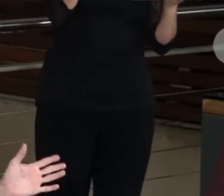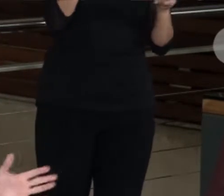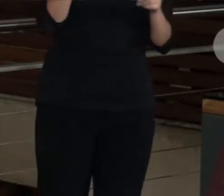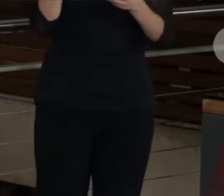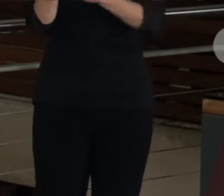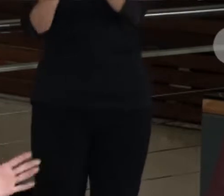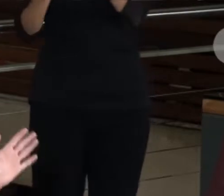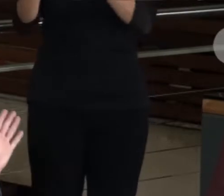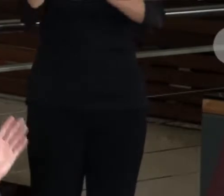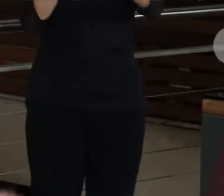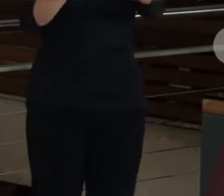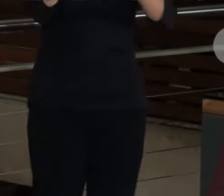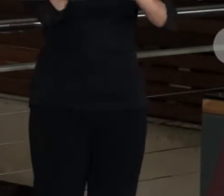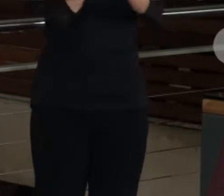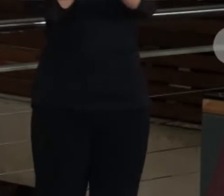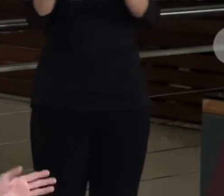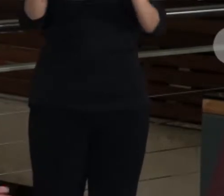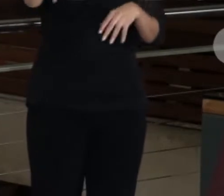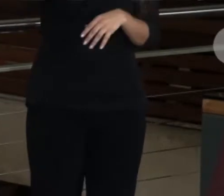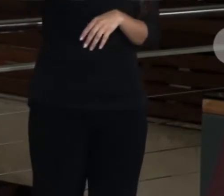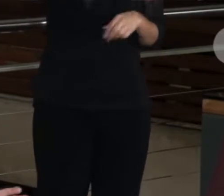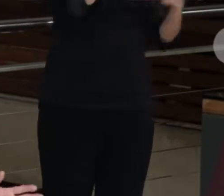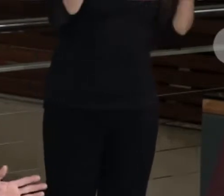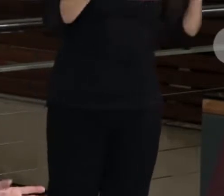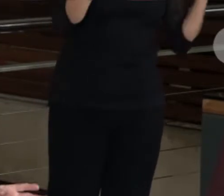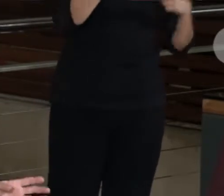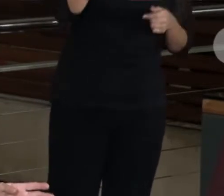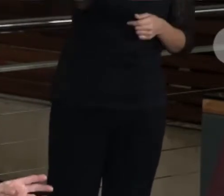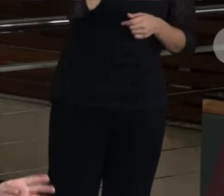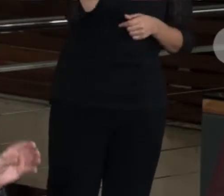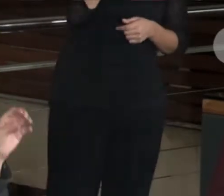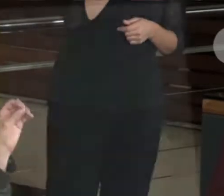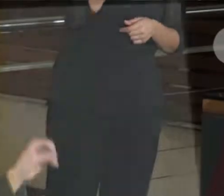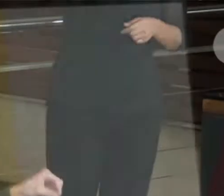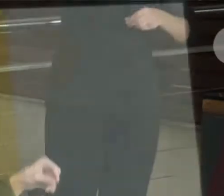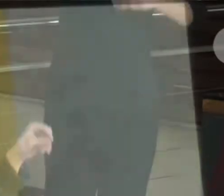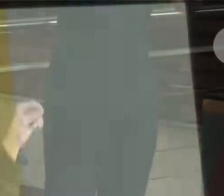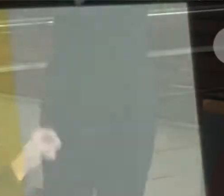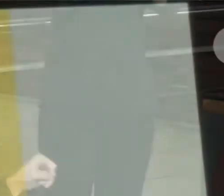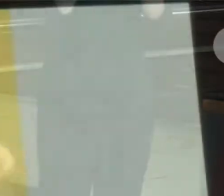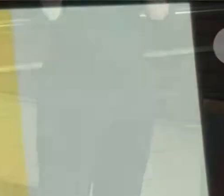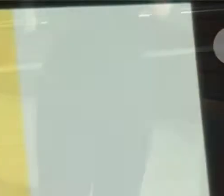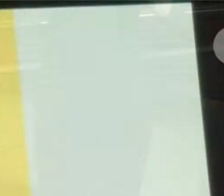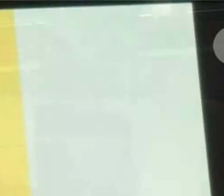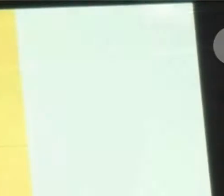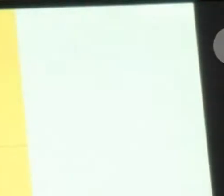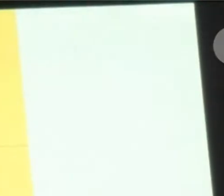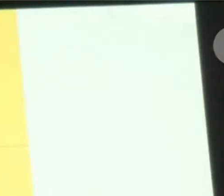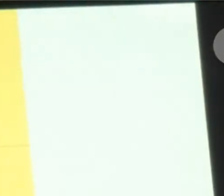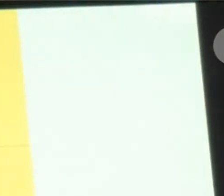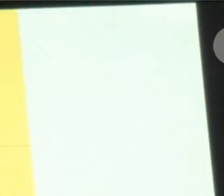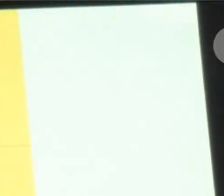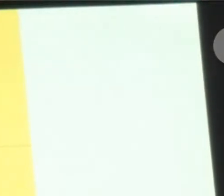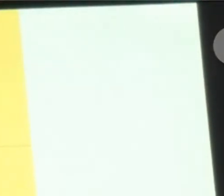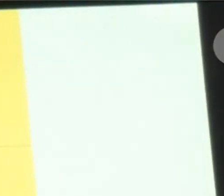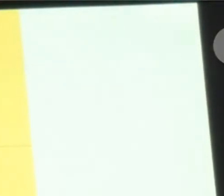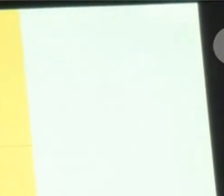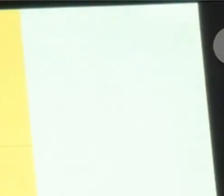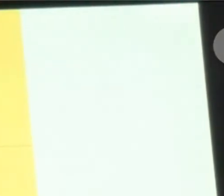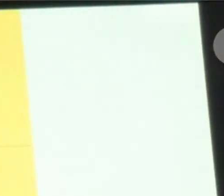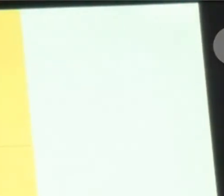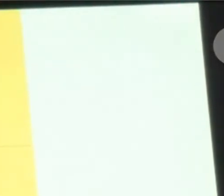tenemos marcado el camino lo que nos va a pasar en la vida que tenemos que ir de ave y es como un aprendizaje